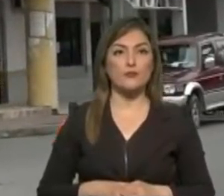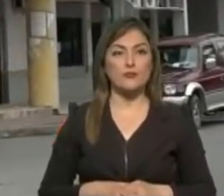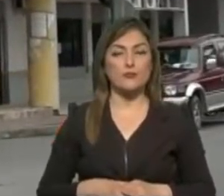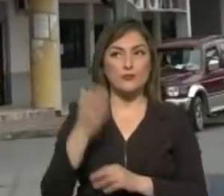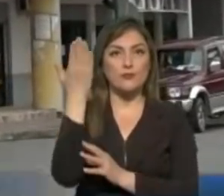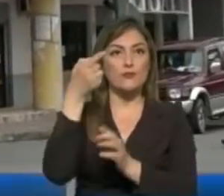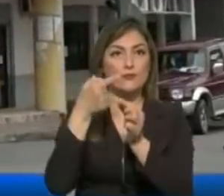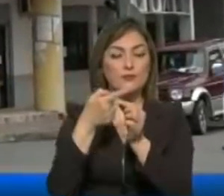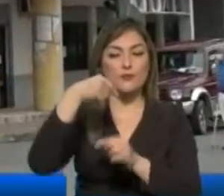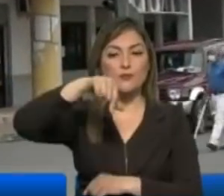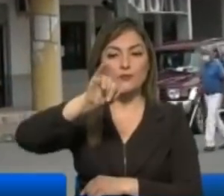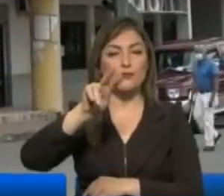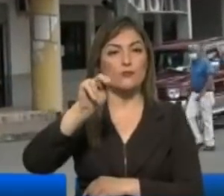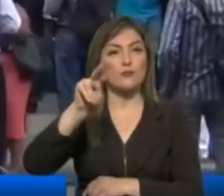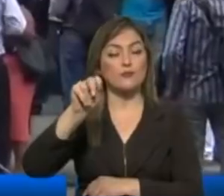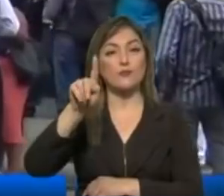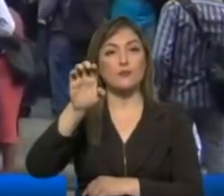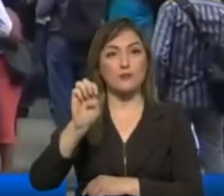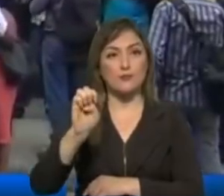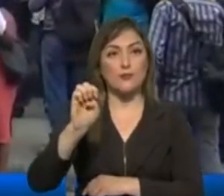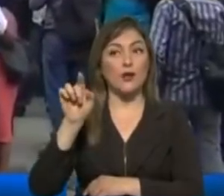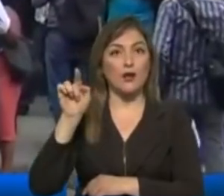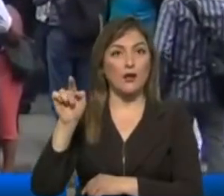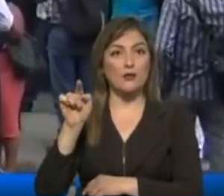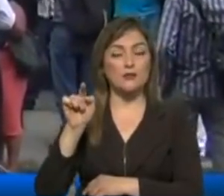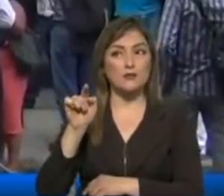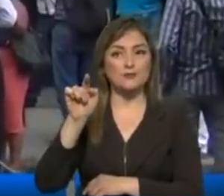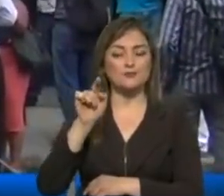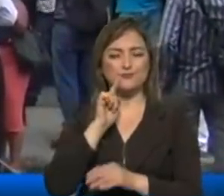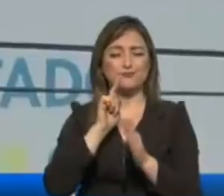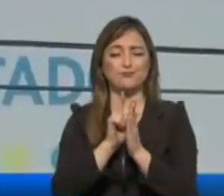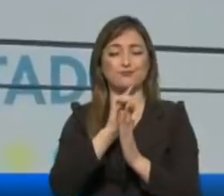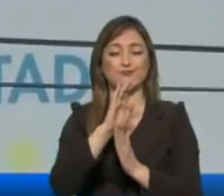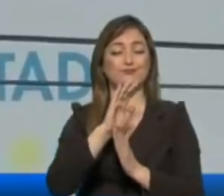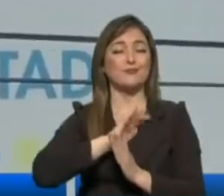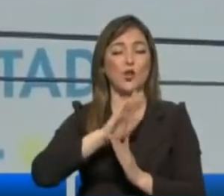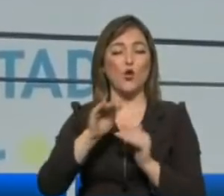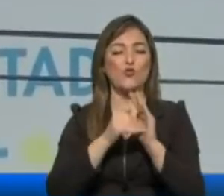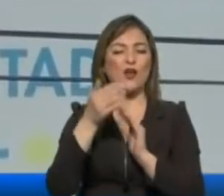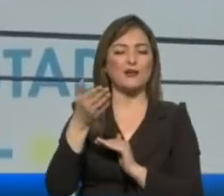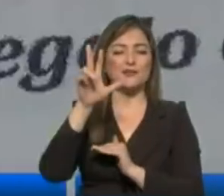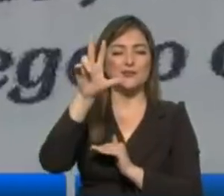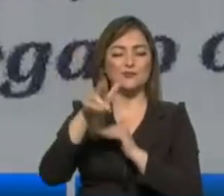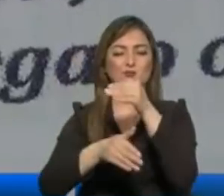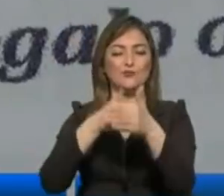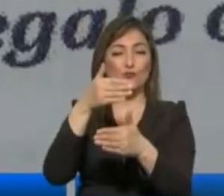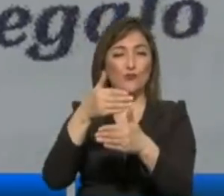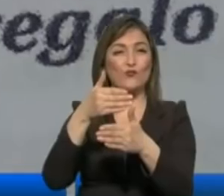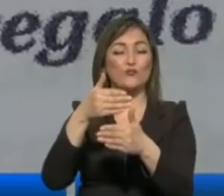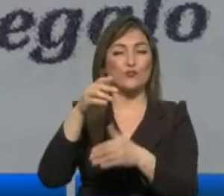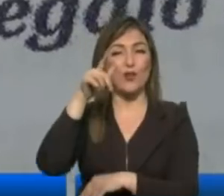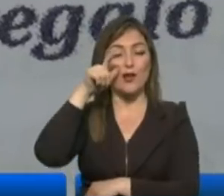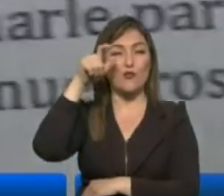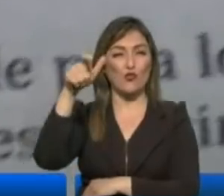El alcalde de Quinindé, Carlos Barcia Molina, enfrenta tres procesos legales en la Fiscalía de Esmeraldas. Lo acusan